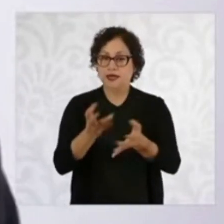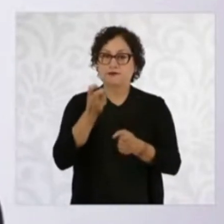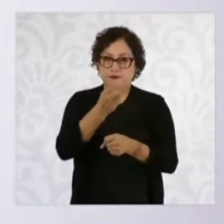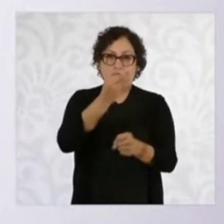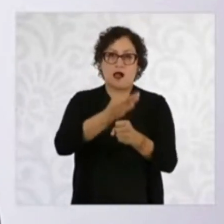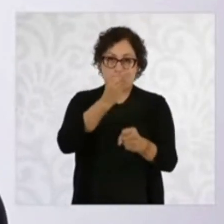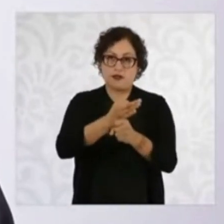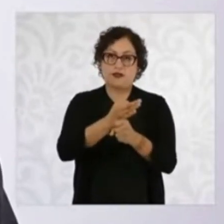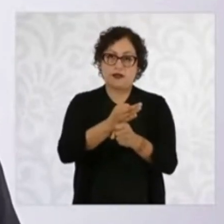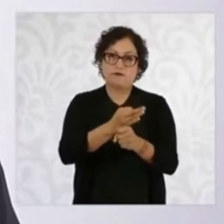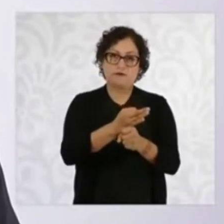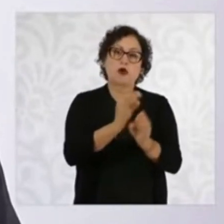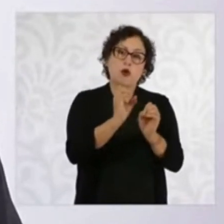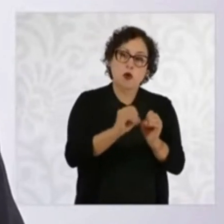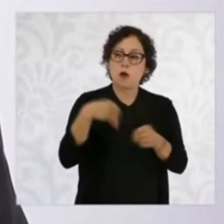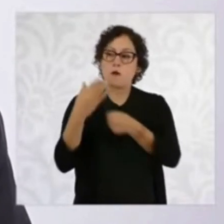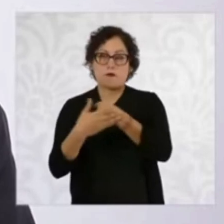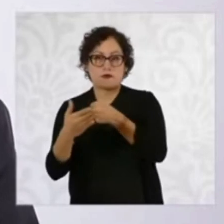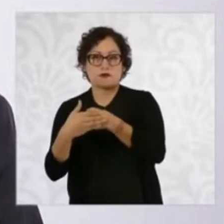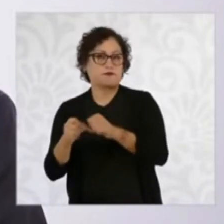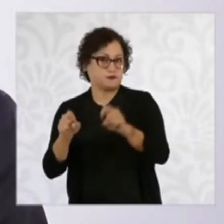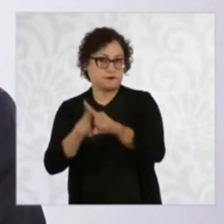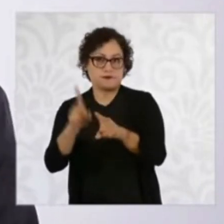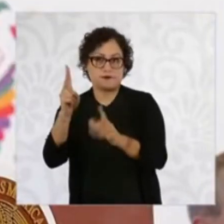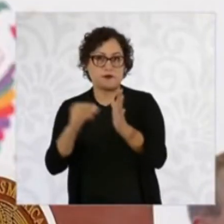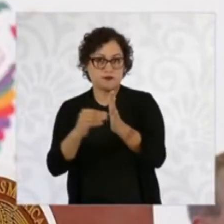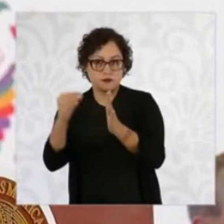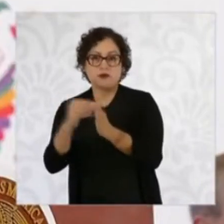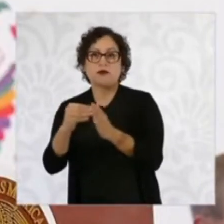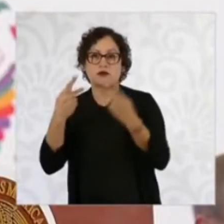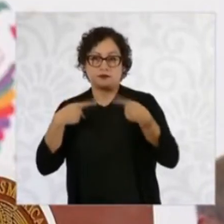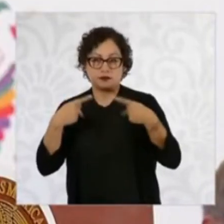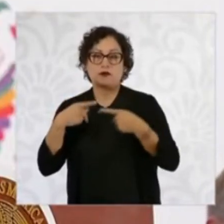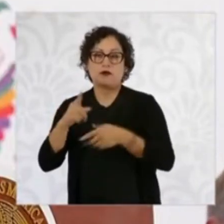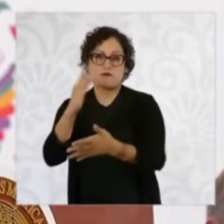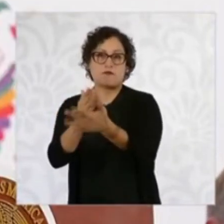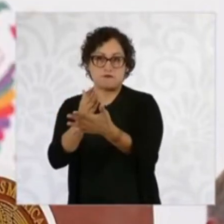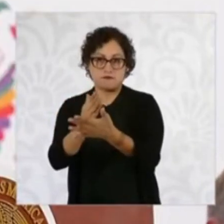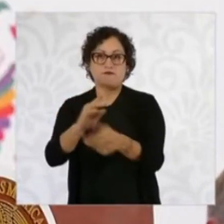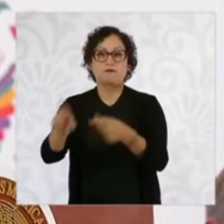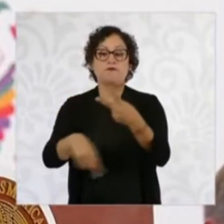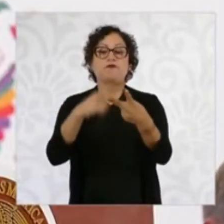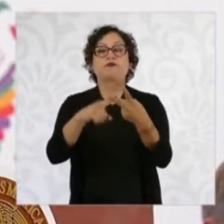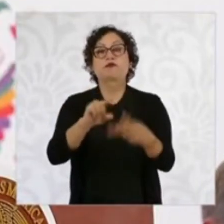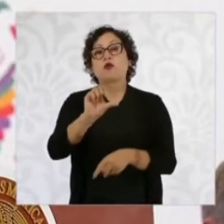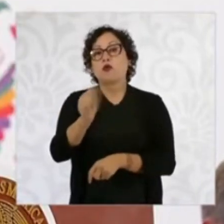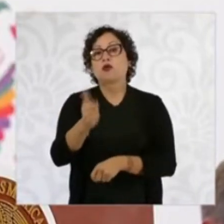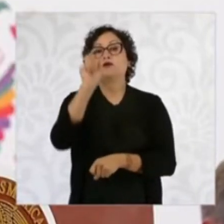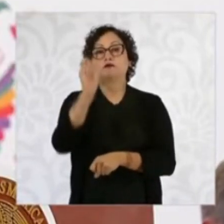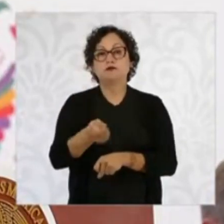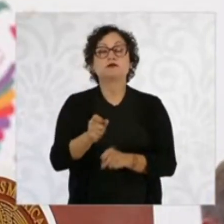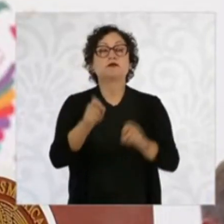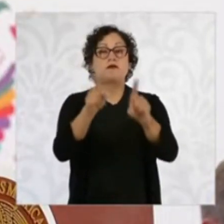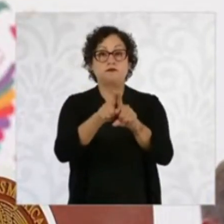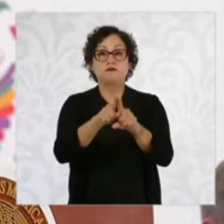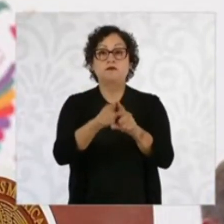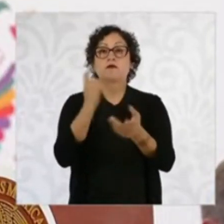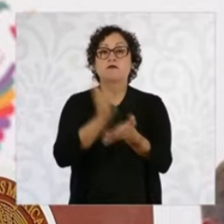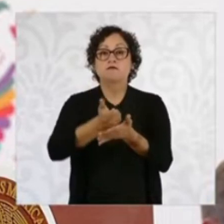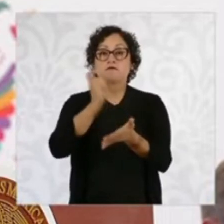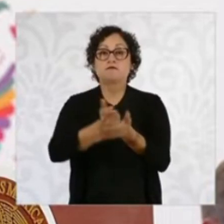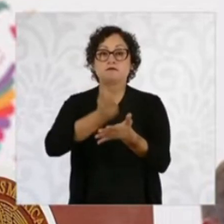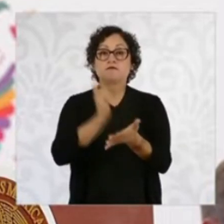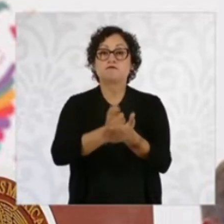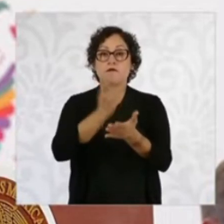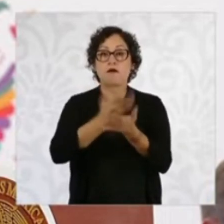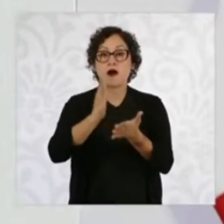que entre este segundo bloque de 2 millones. Y el siguiente paso es reducción de montos y reducción de